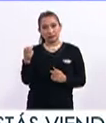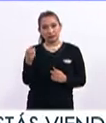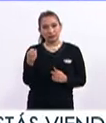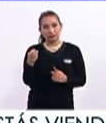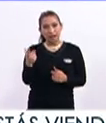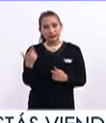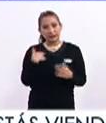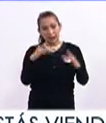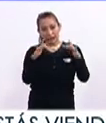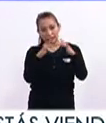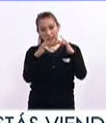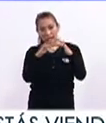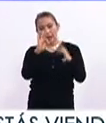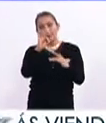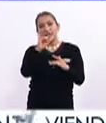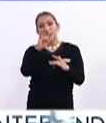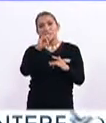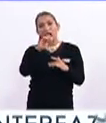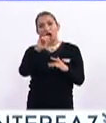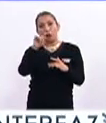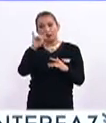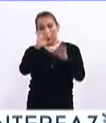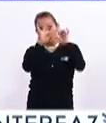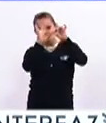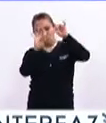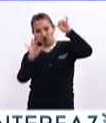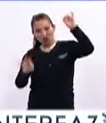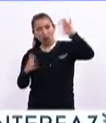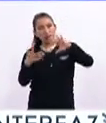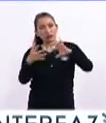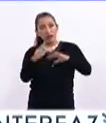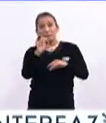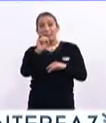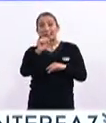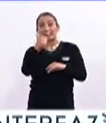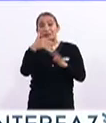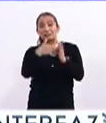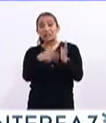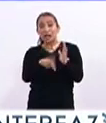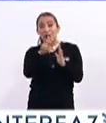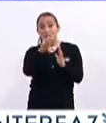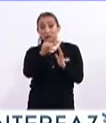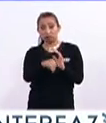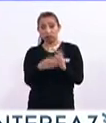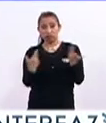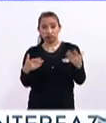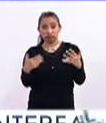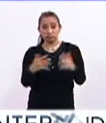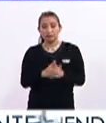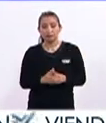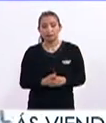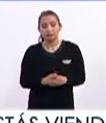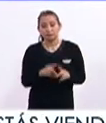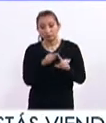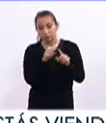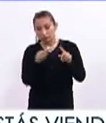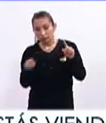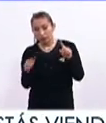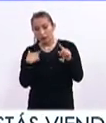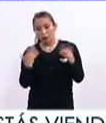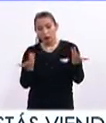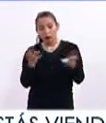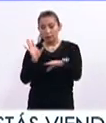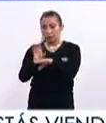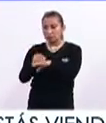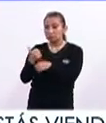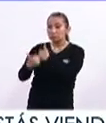esa línea de fibra óptica, que son alrededor de 26,000 kilómetros, va a